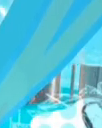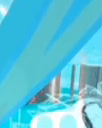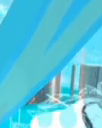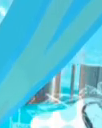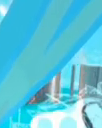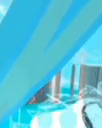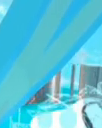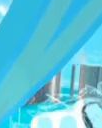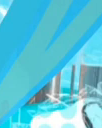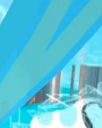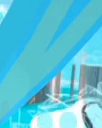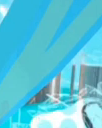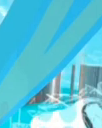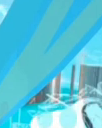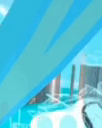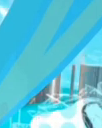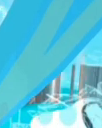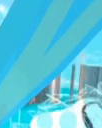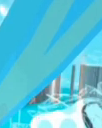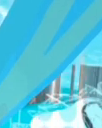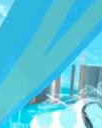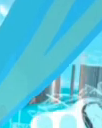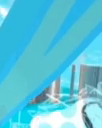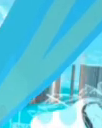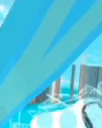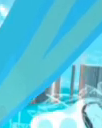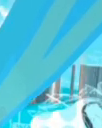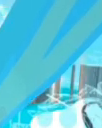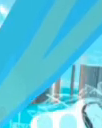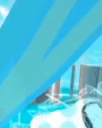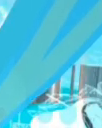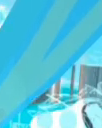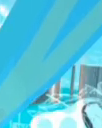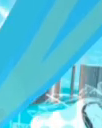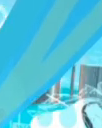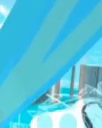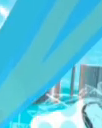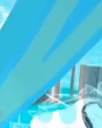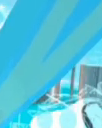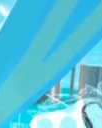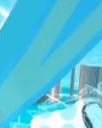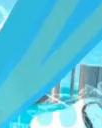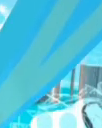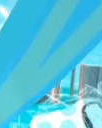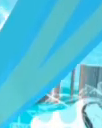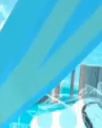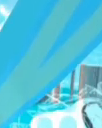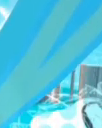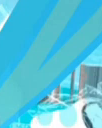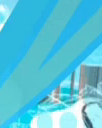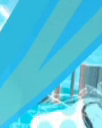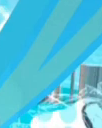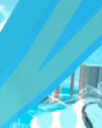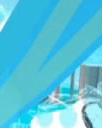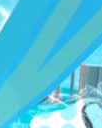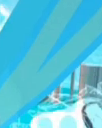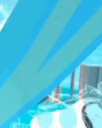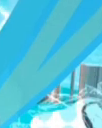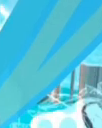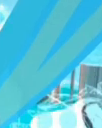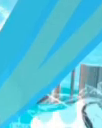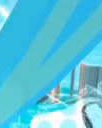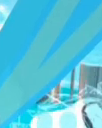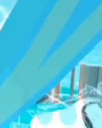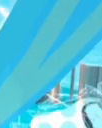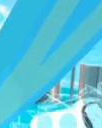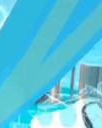de sugerencias, un montón de recomendaciones desde el punto de vista policial. Vamos a ver, no utilicen siempre los mismos lugares, no